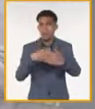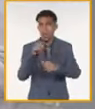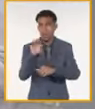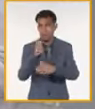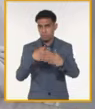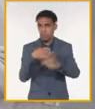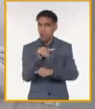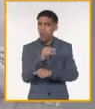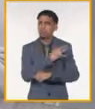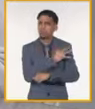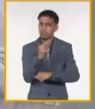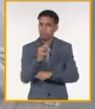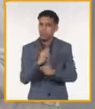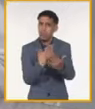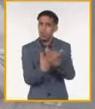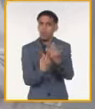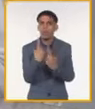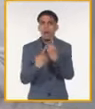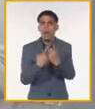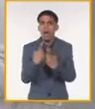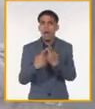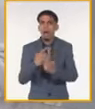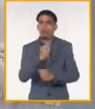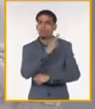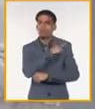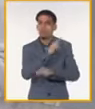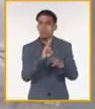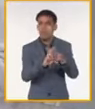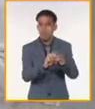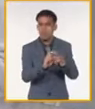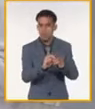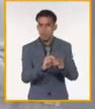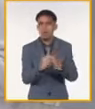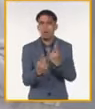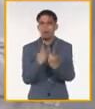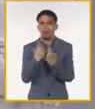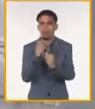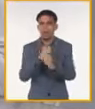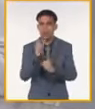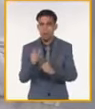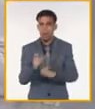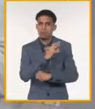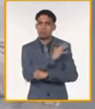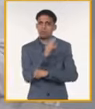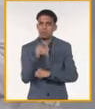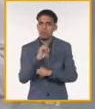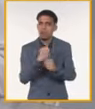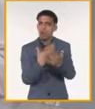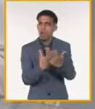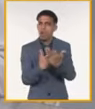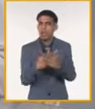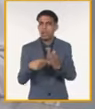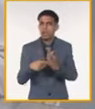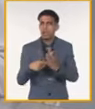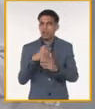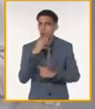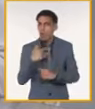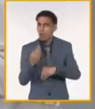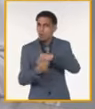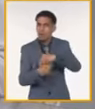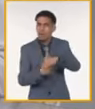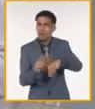funcionando propietarios de mi pm un grupo de trabajadores por cuentas propi etcétera y después que ya se fue avanzando durante